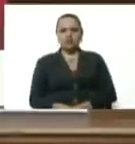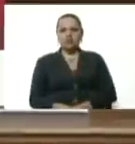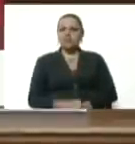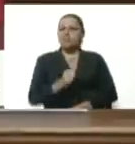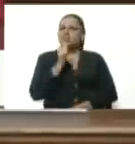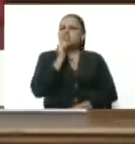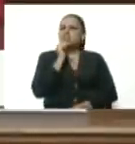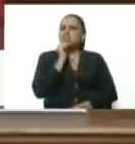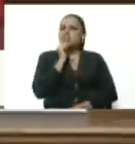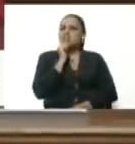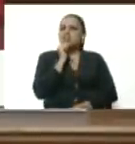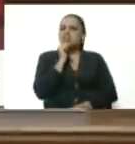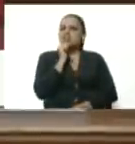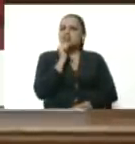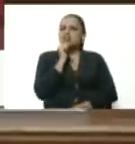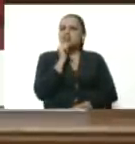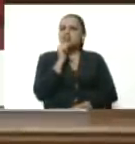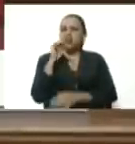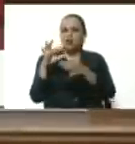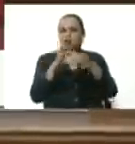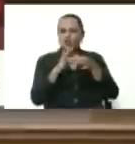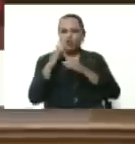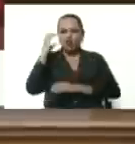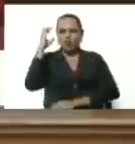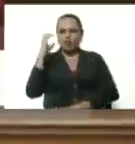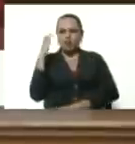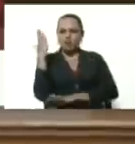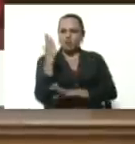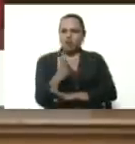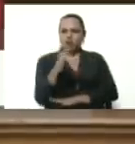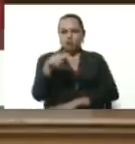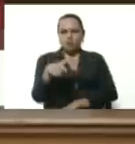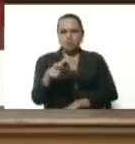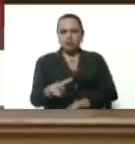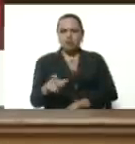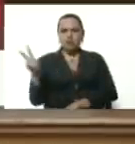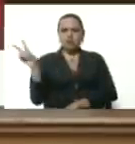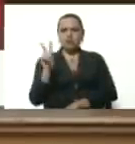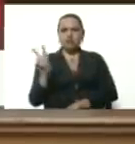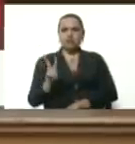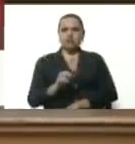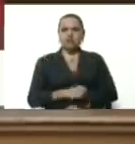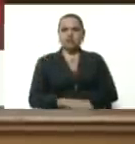¿Quién es la Unión Europea para sancionar a un venezolano o una venezolana?